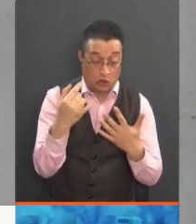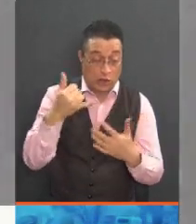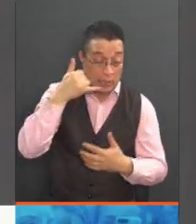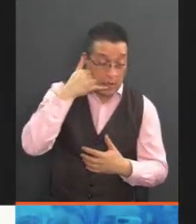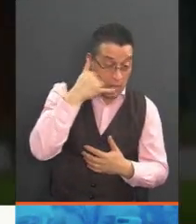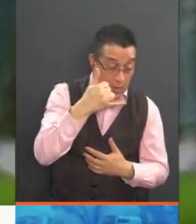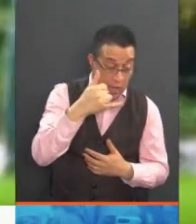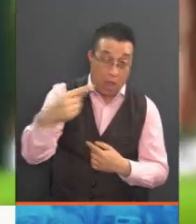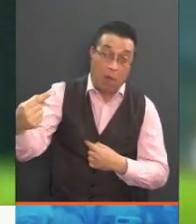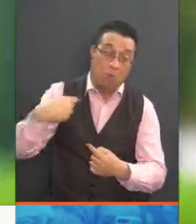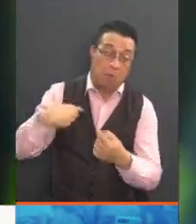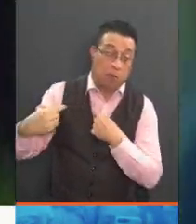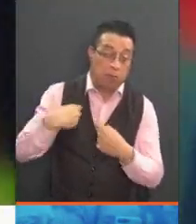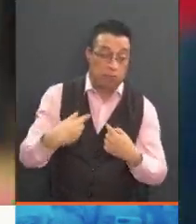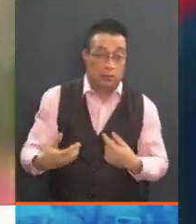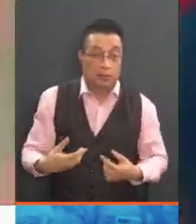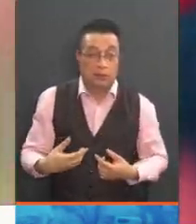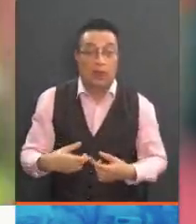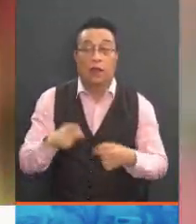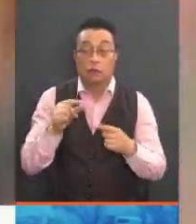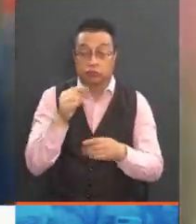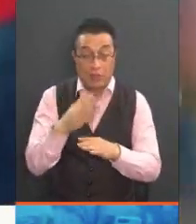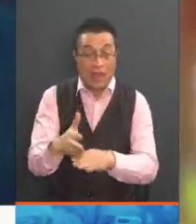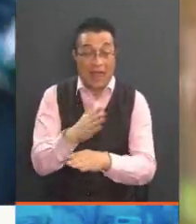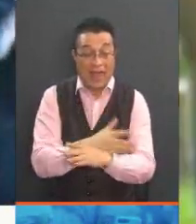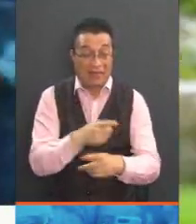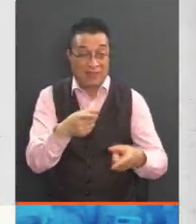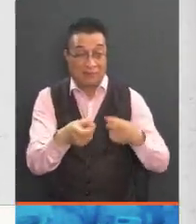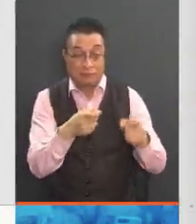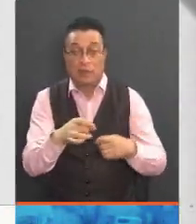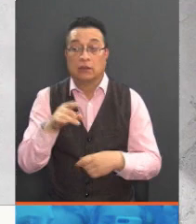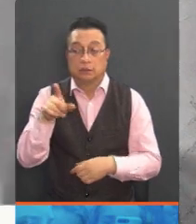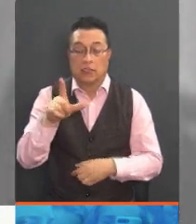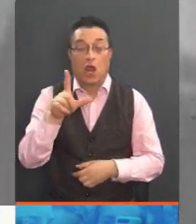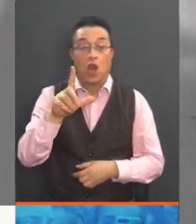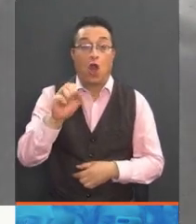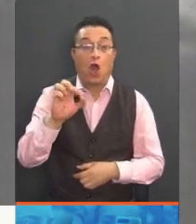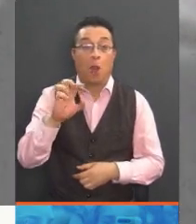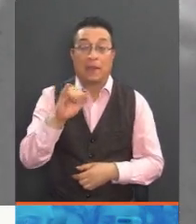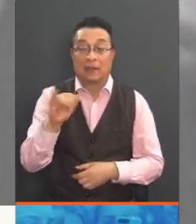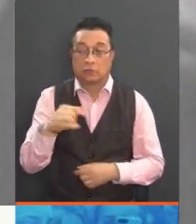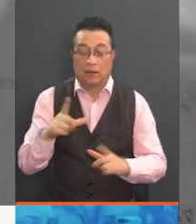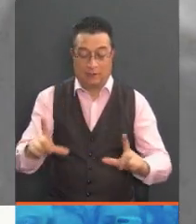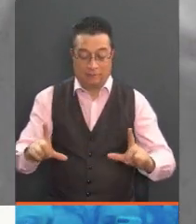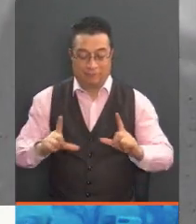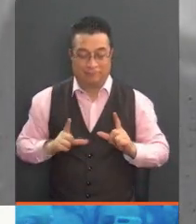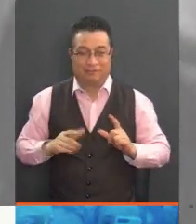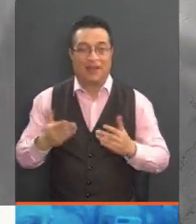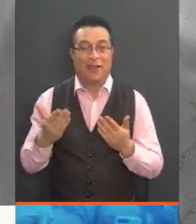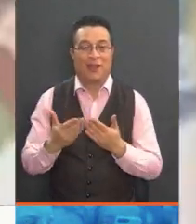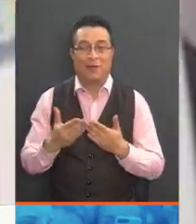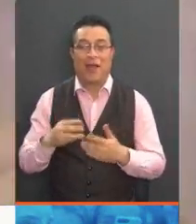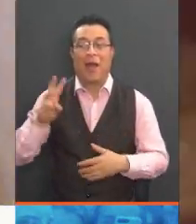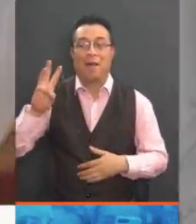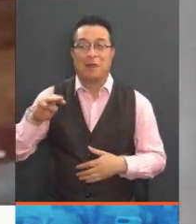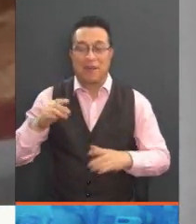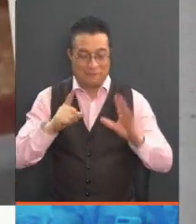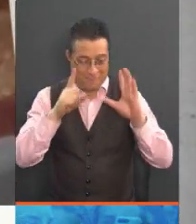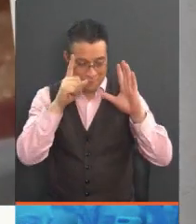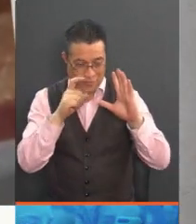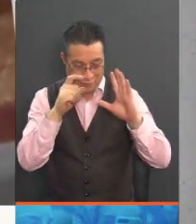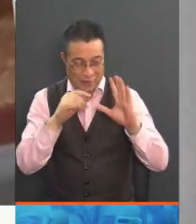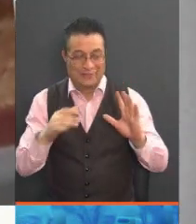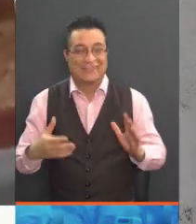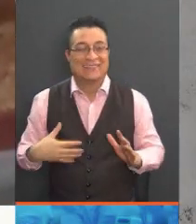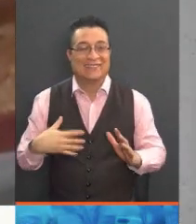le disparó. Solo horas antes del tiroteo, Xavier López había recibido un diploma en la escuela. Su madre le tomó esta foto sin